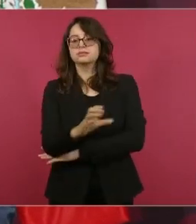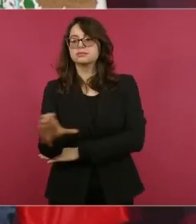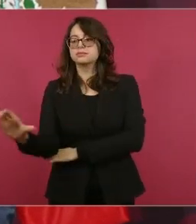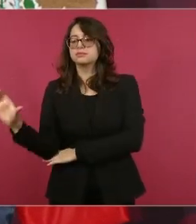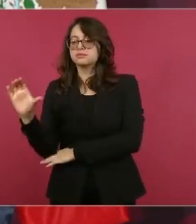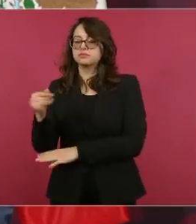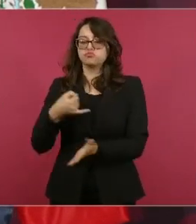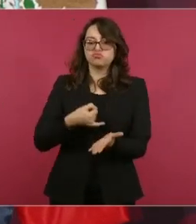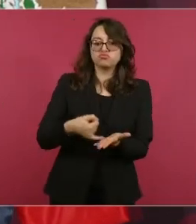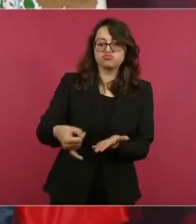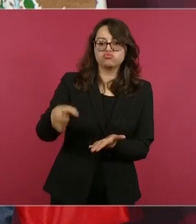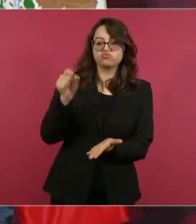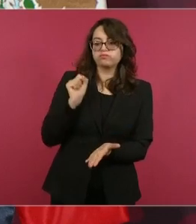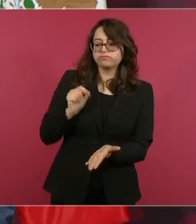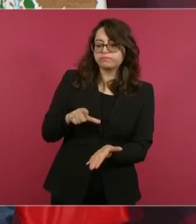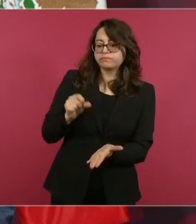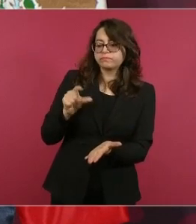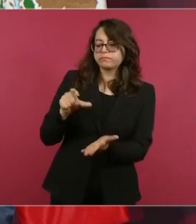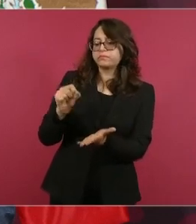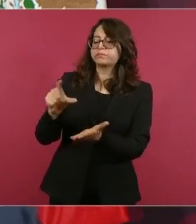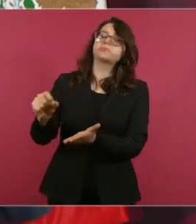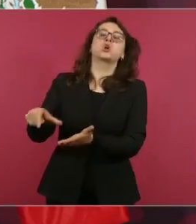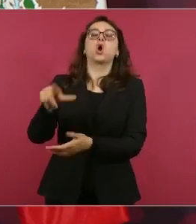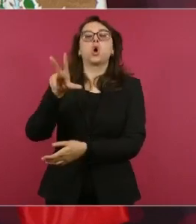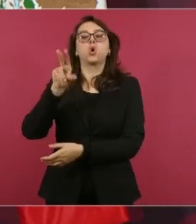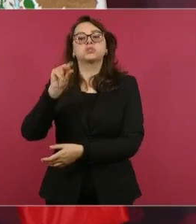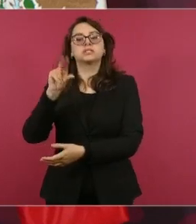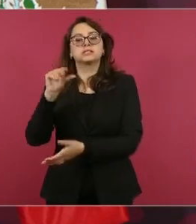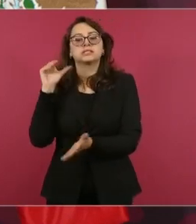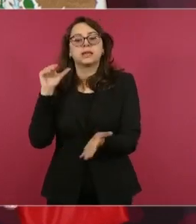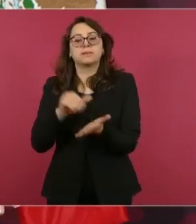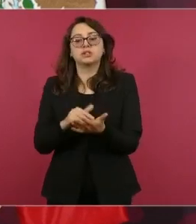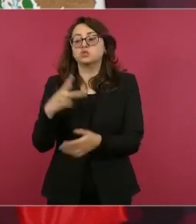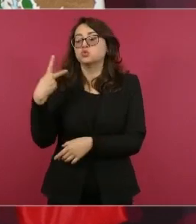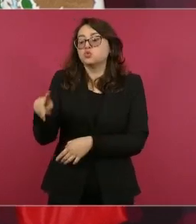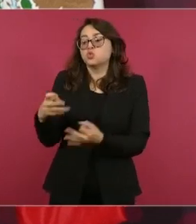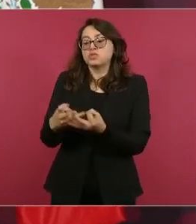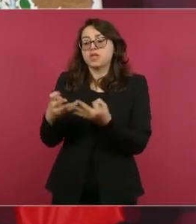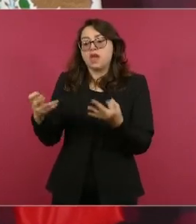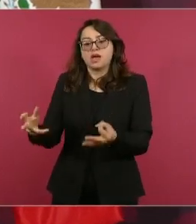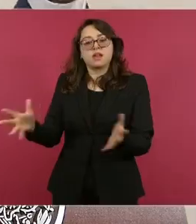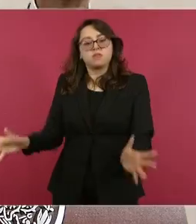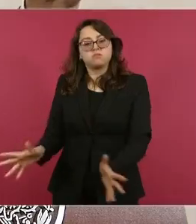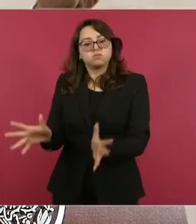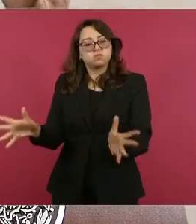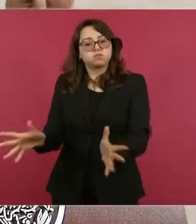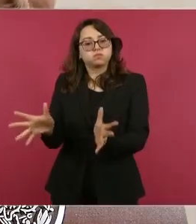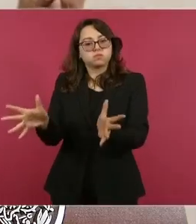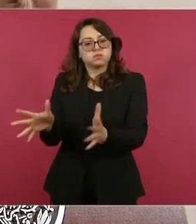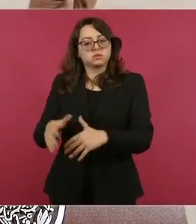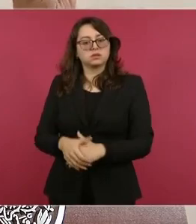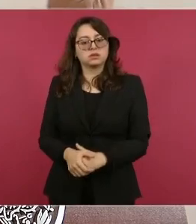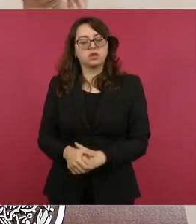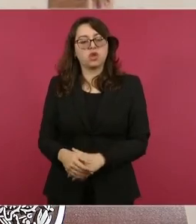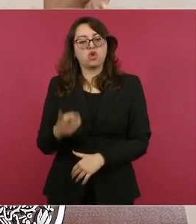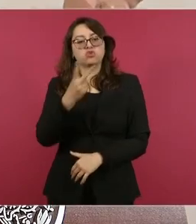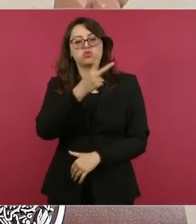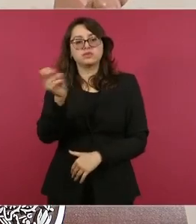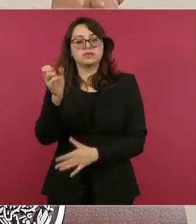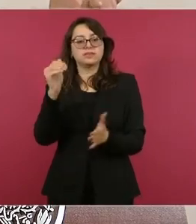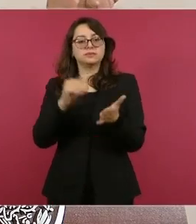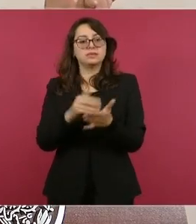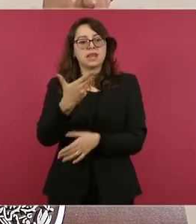del programa Sembrando Vida, que están cultivando sus parcelas, en total más de 200 mil